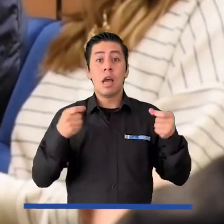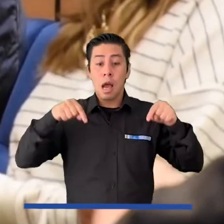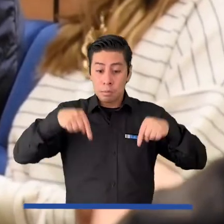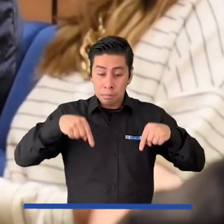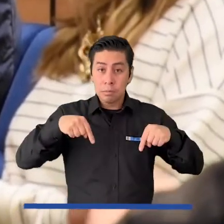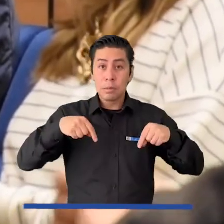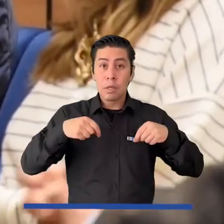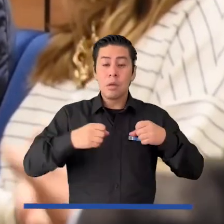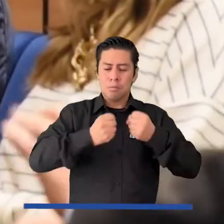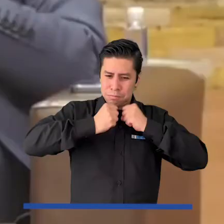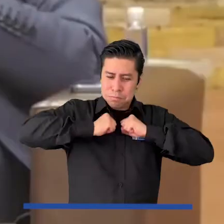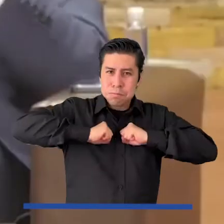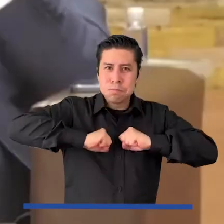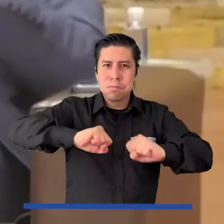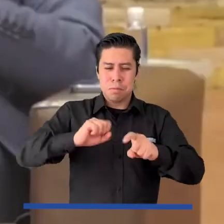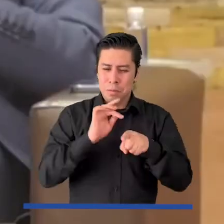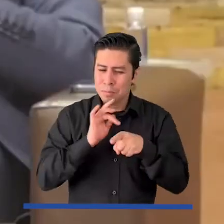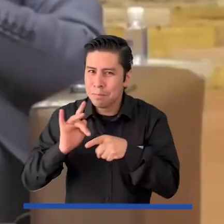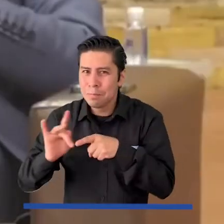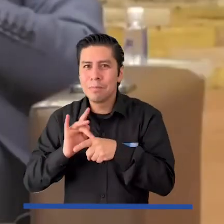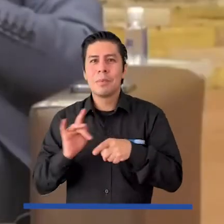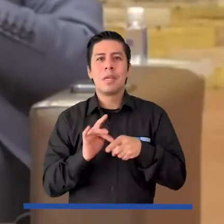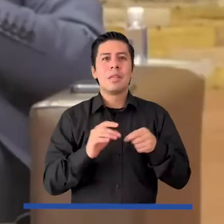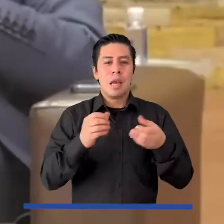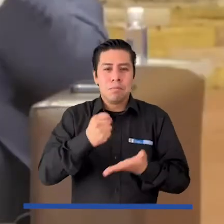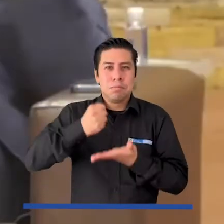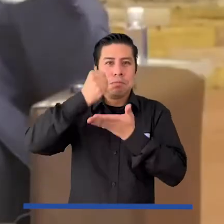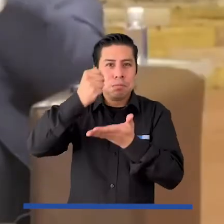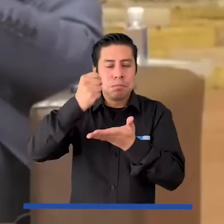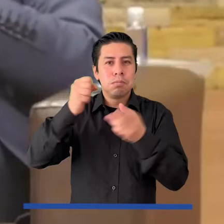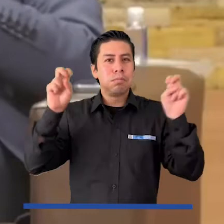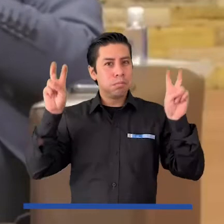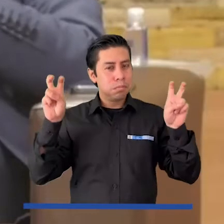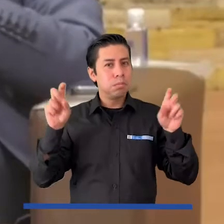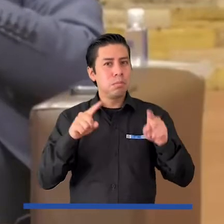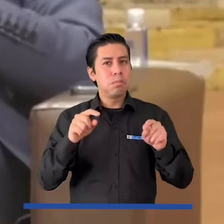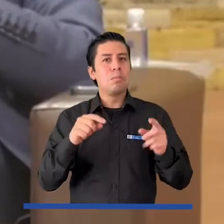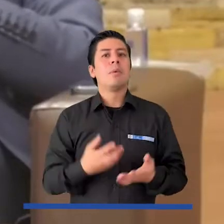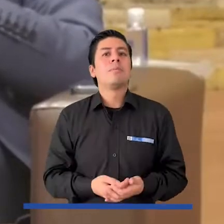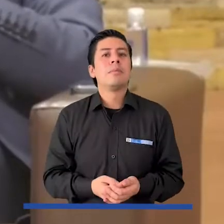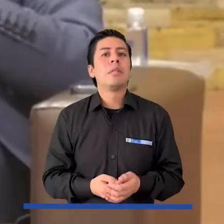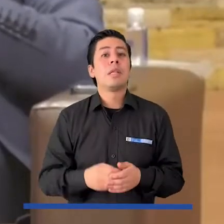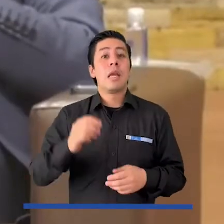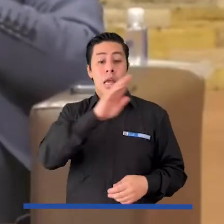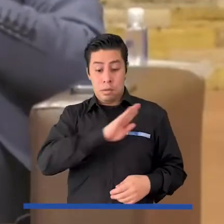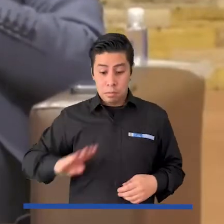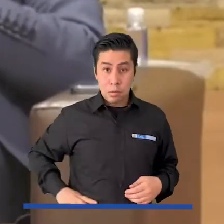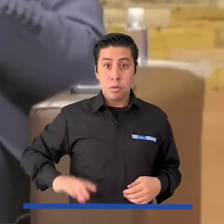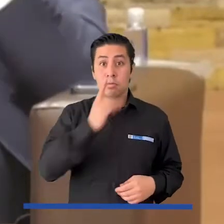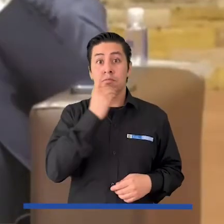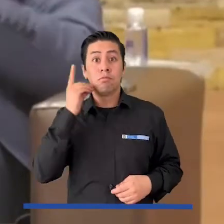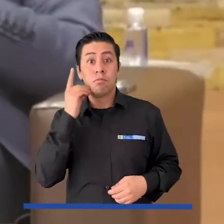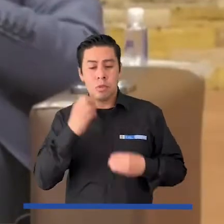los próximos 10 años. Aquí hemos logrado hacer durante esos 10 años de implementación unos esfuerzos grandes en los temas presupuestales. Se